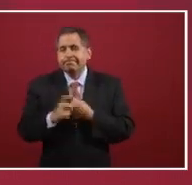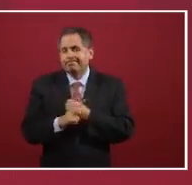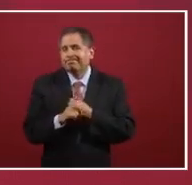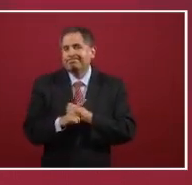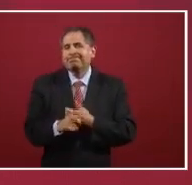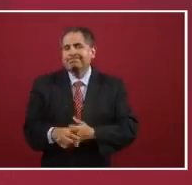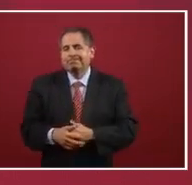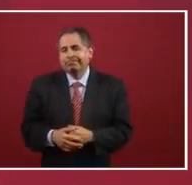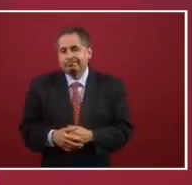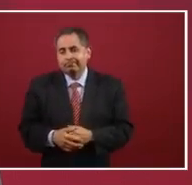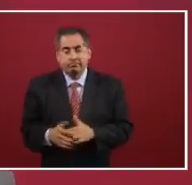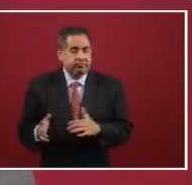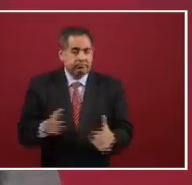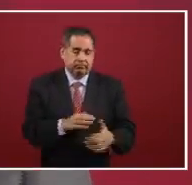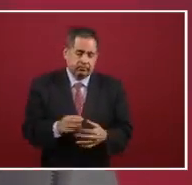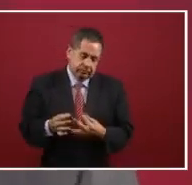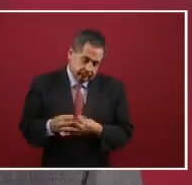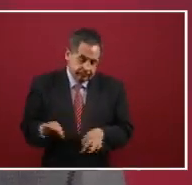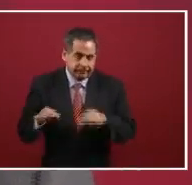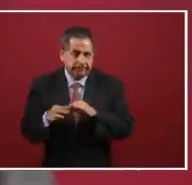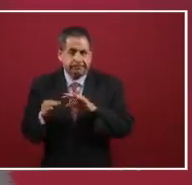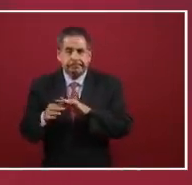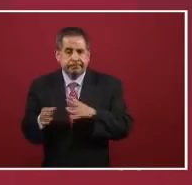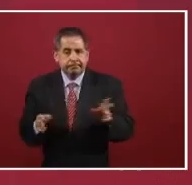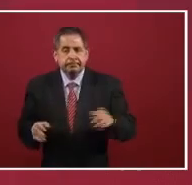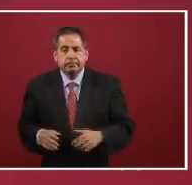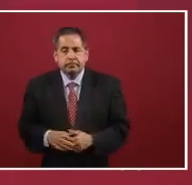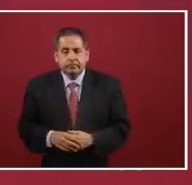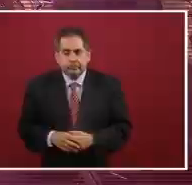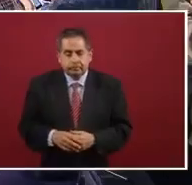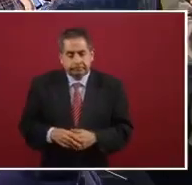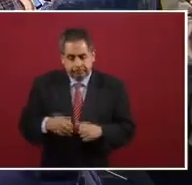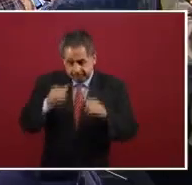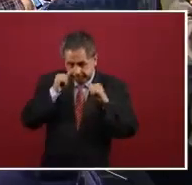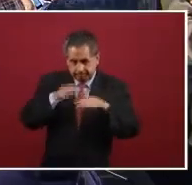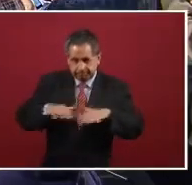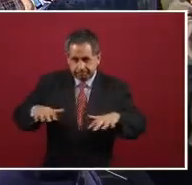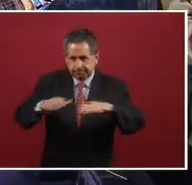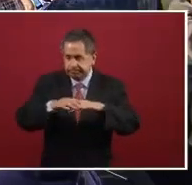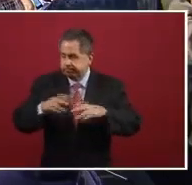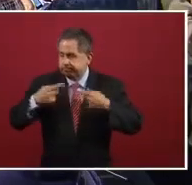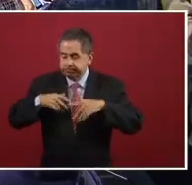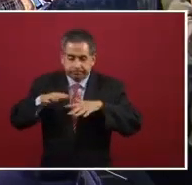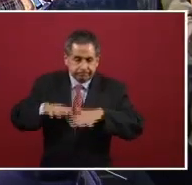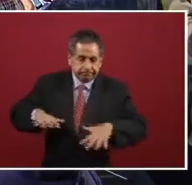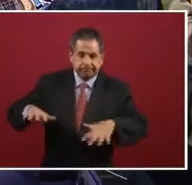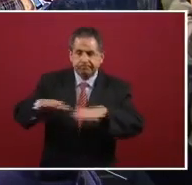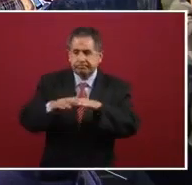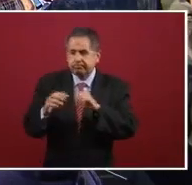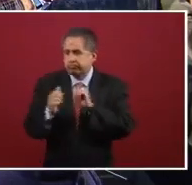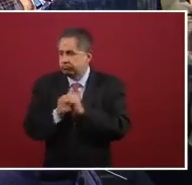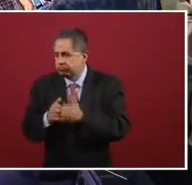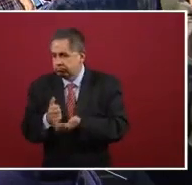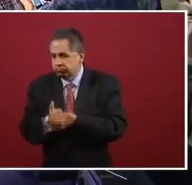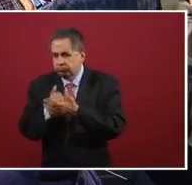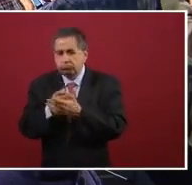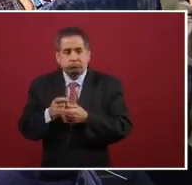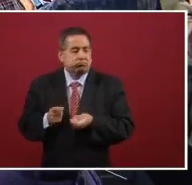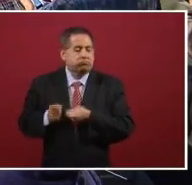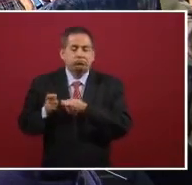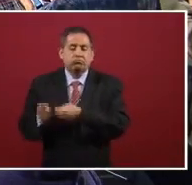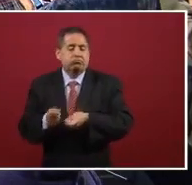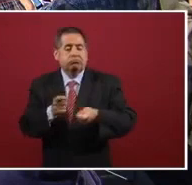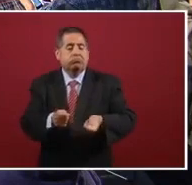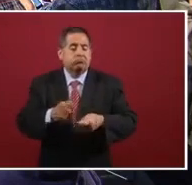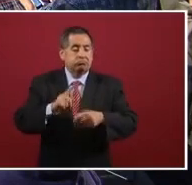Es muy importante la atención de los asuntos públicos como para encomendárselos